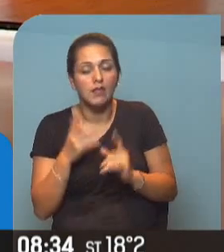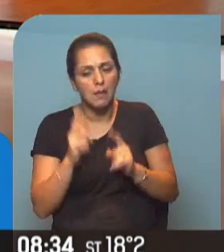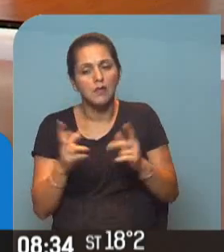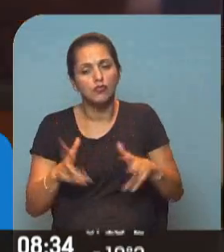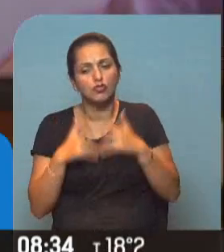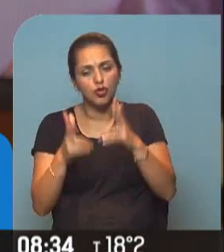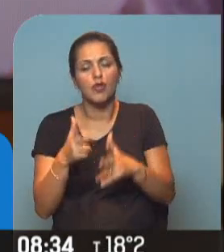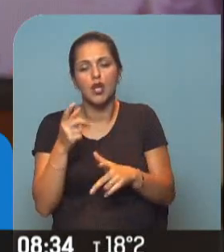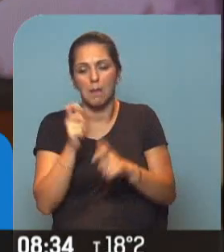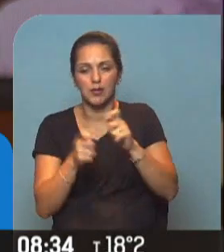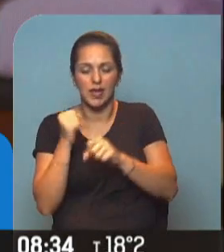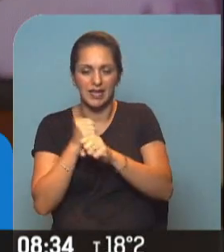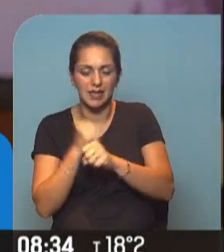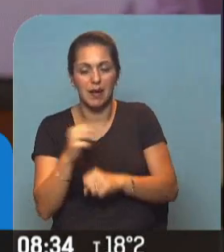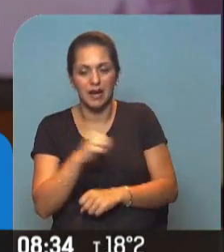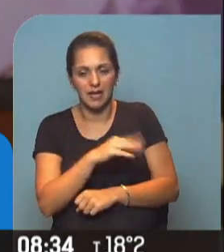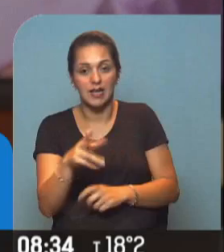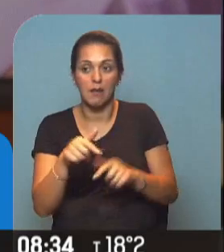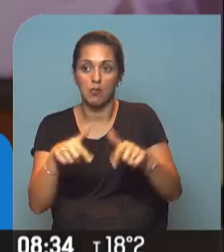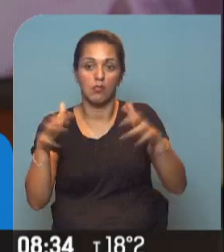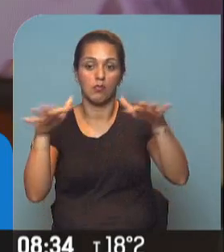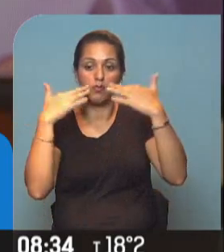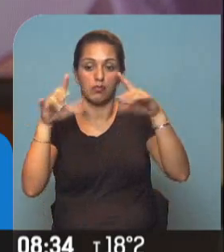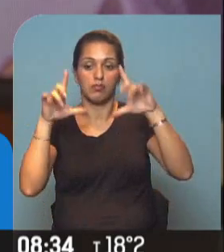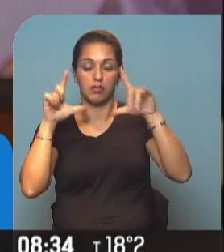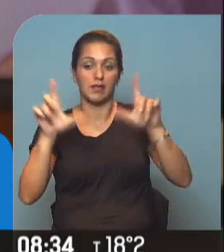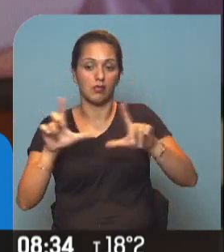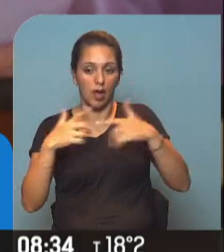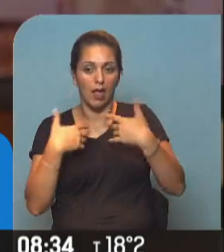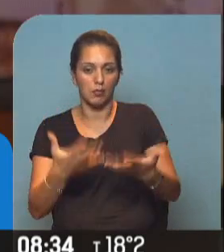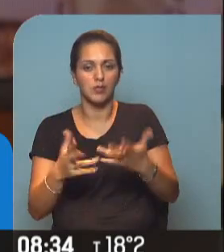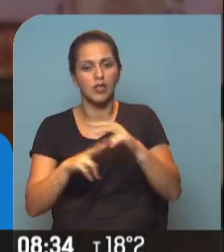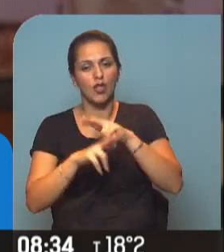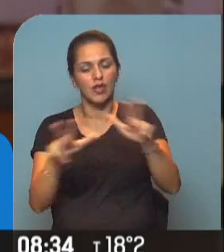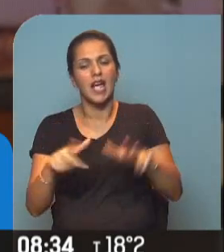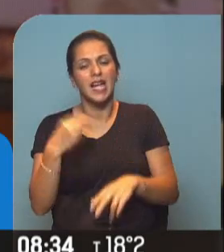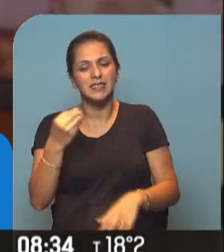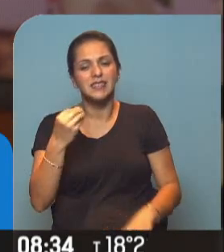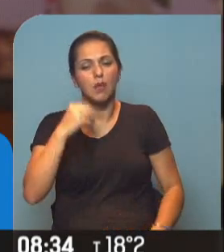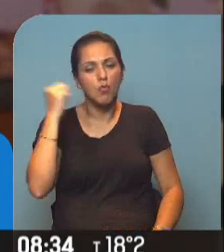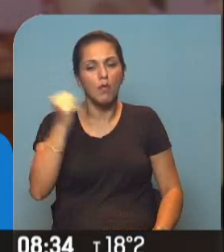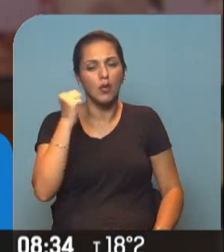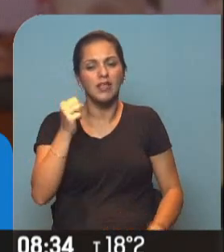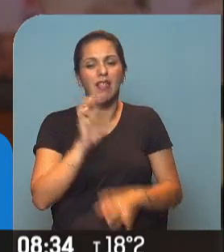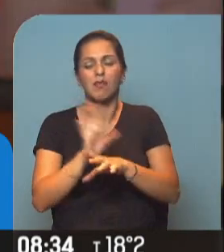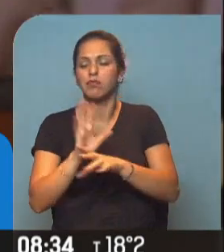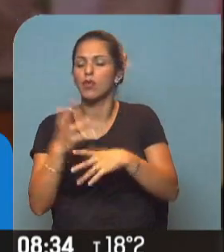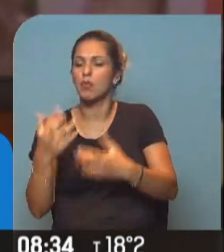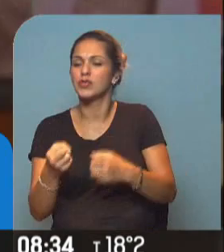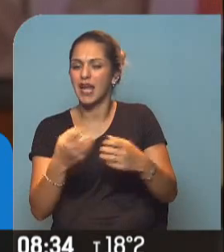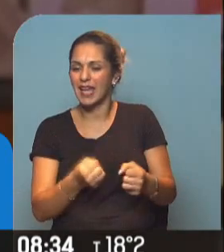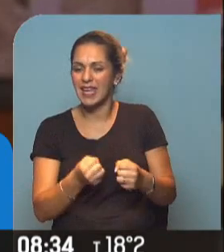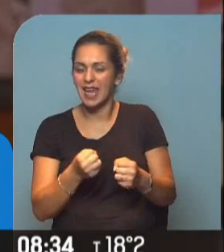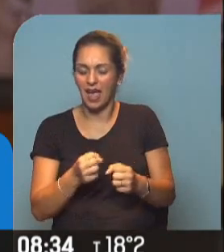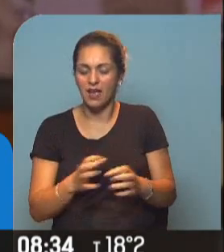productores por todos los medios y aprovecho como la ocasión es tan importante la sequía que cualquier cosa